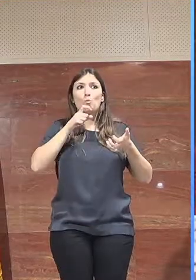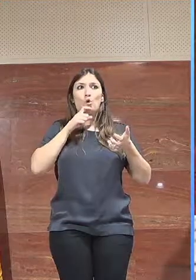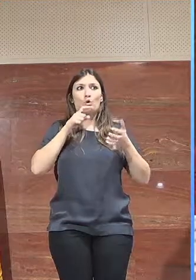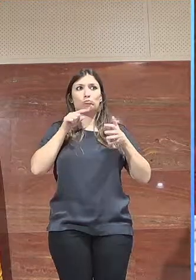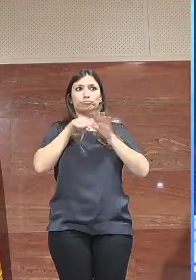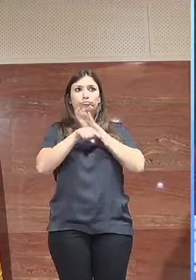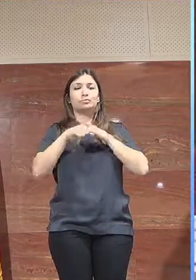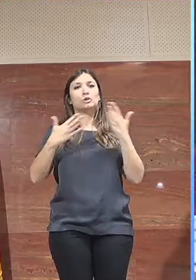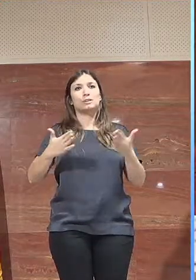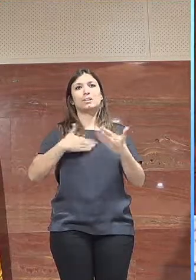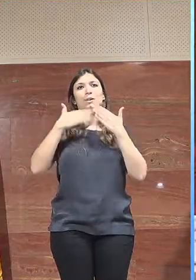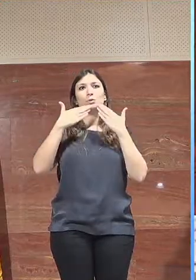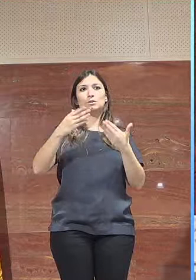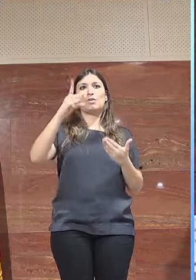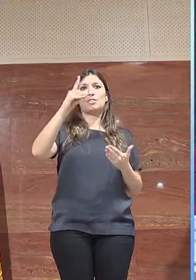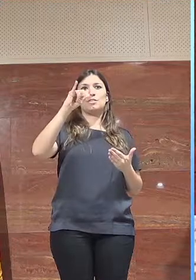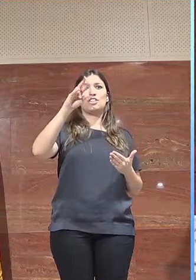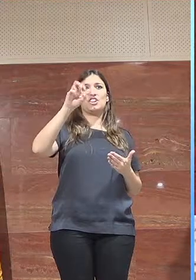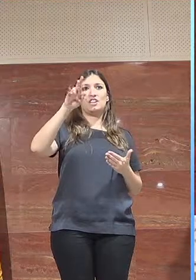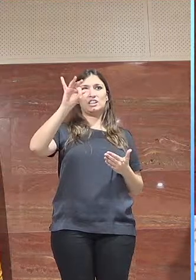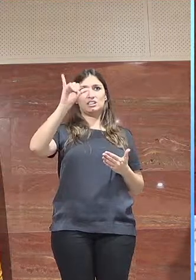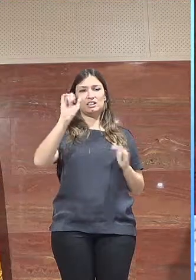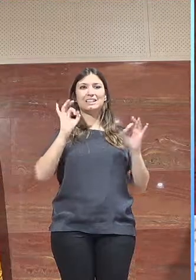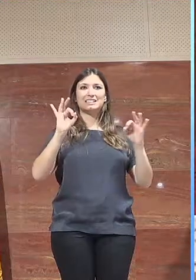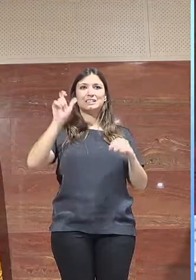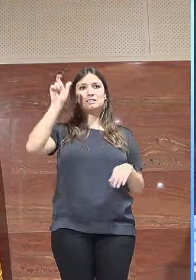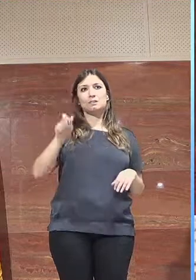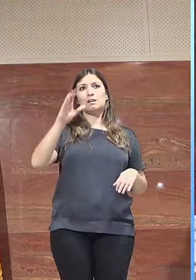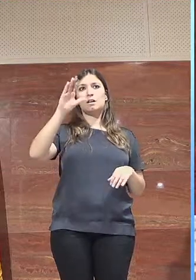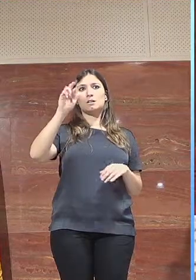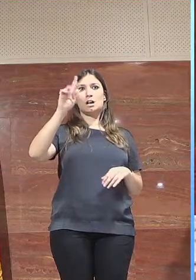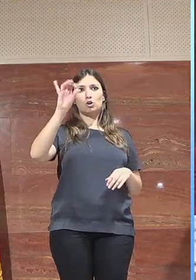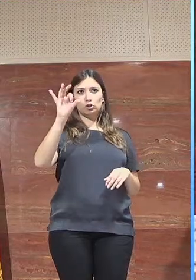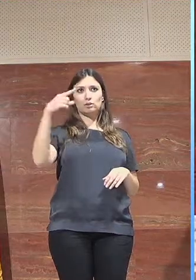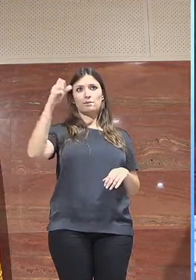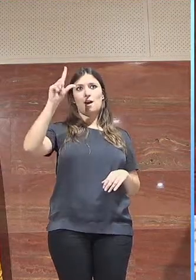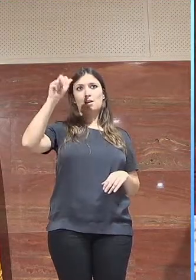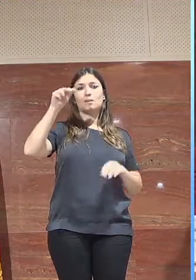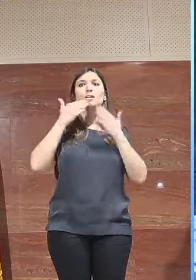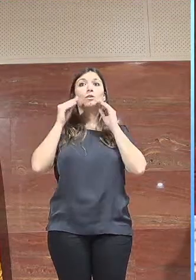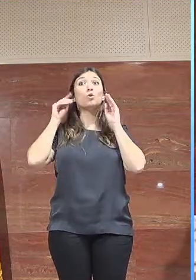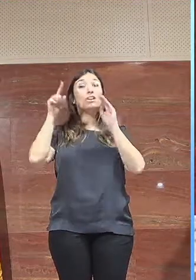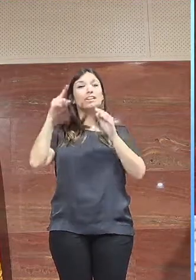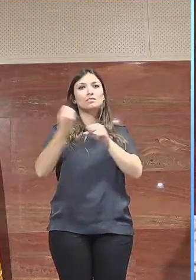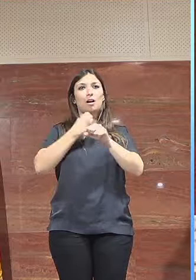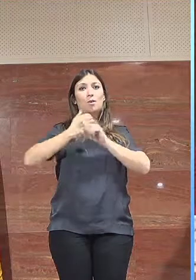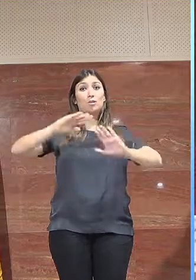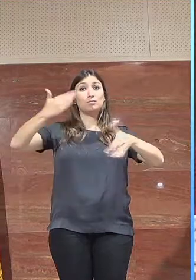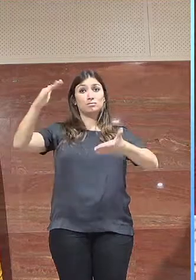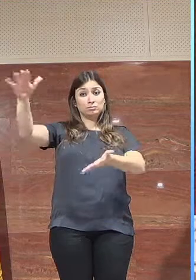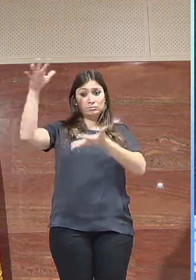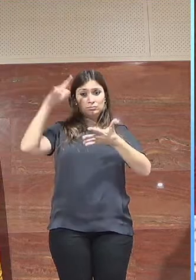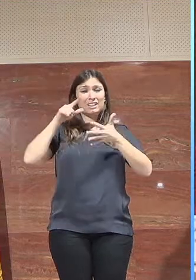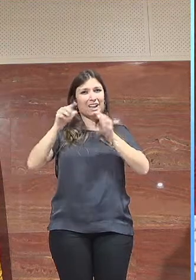desde el área, queremos agradecer a Diversia y personalizar en Carlos Galán pues el esfuerzo que ha hecho para sintetizar todas las respuestas